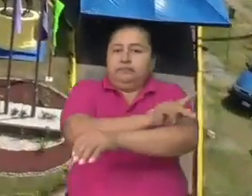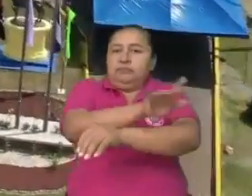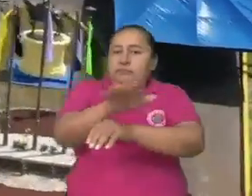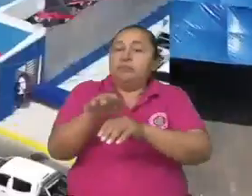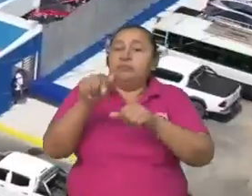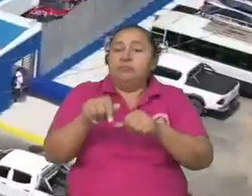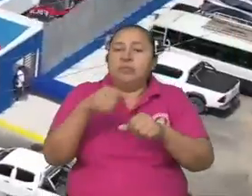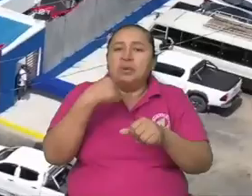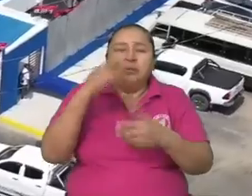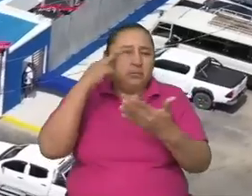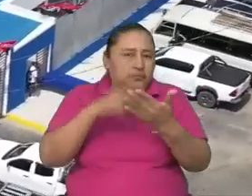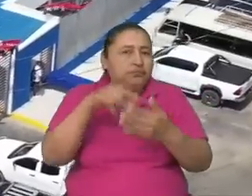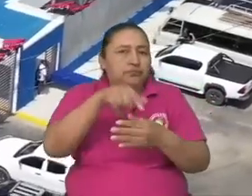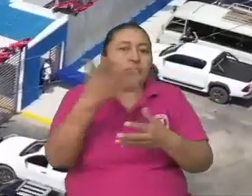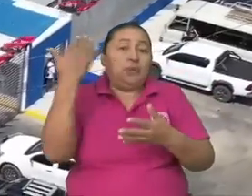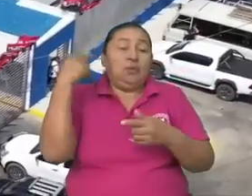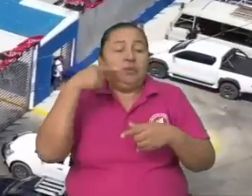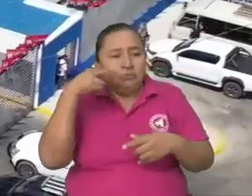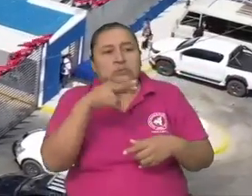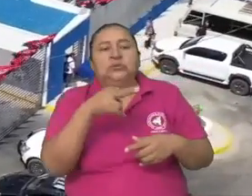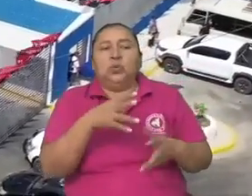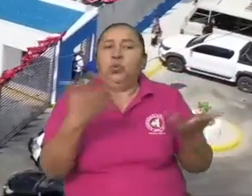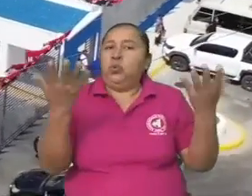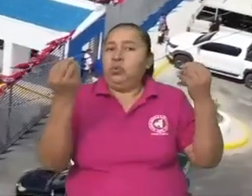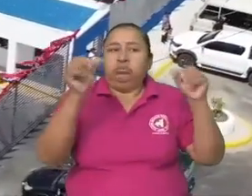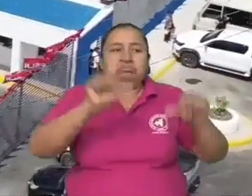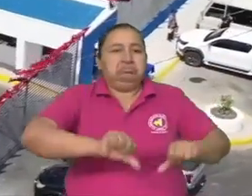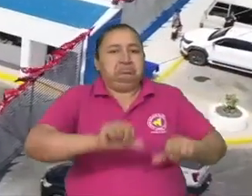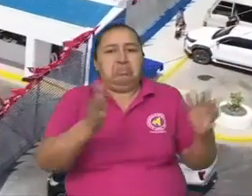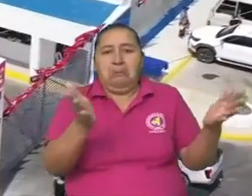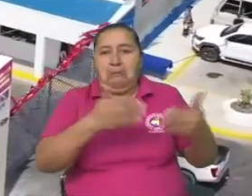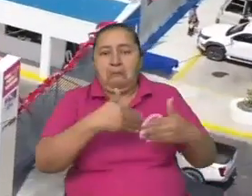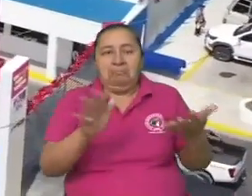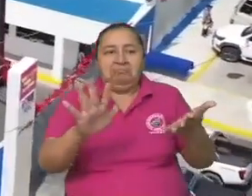nosotros lo tomamos estaba abandonado. Prácticamente